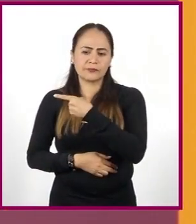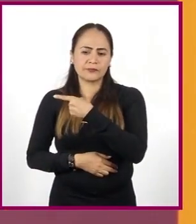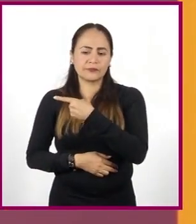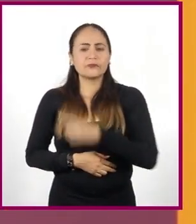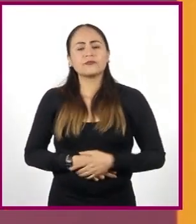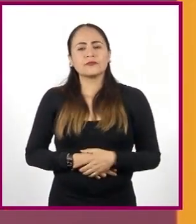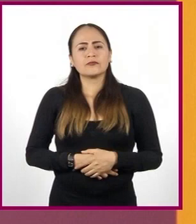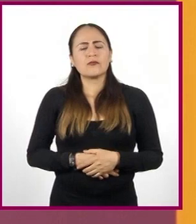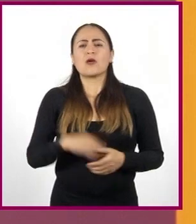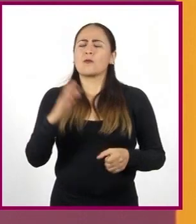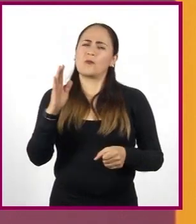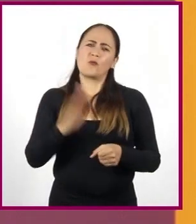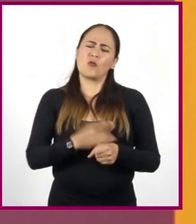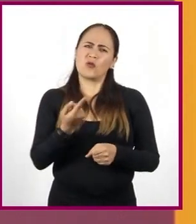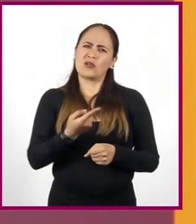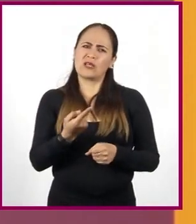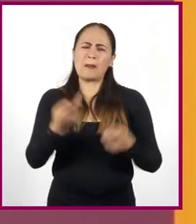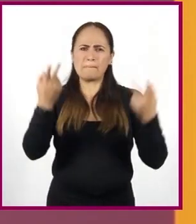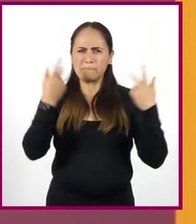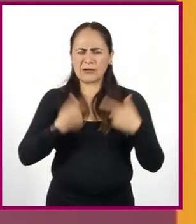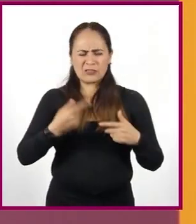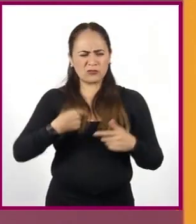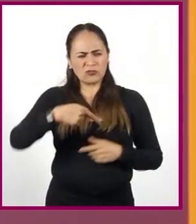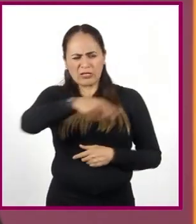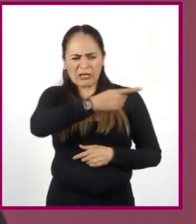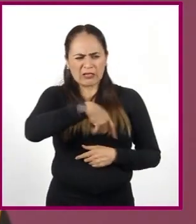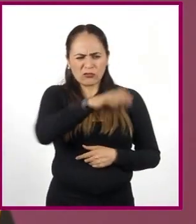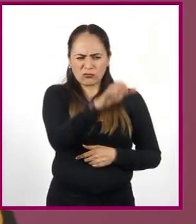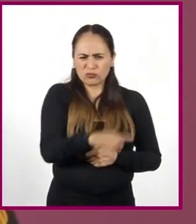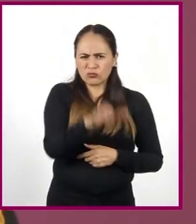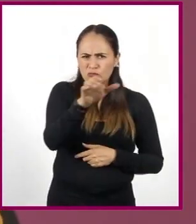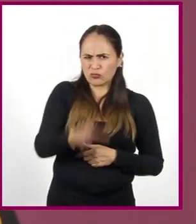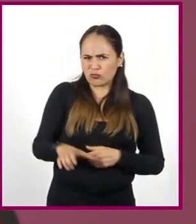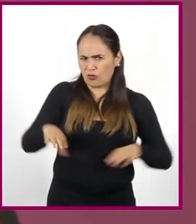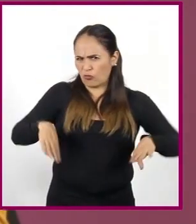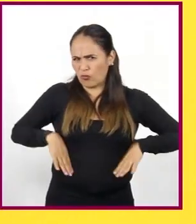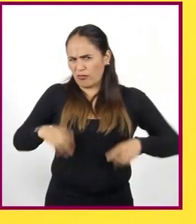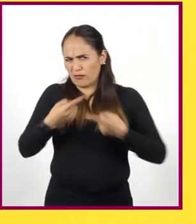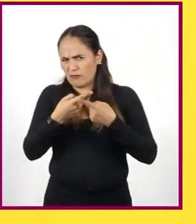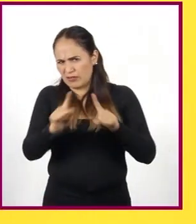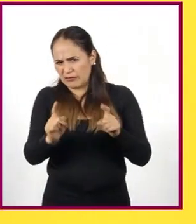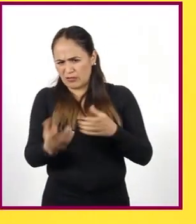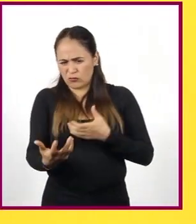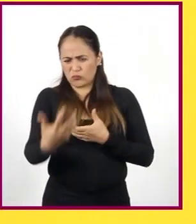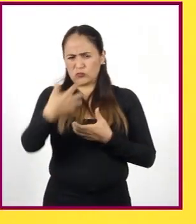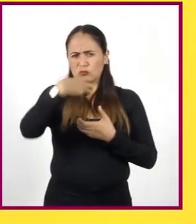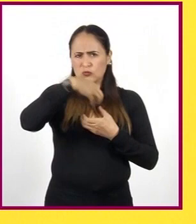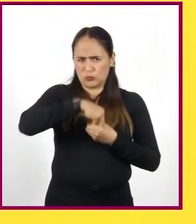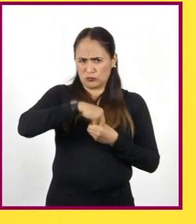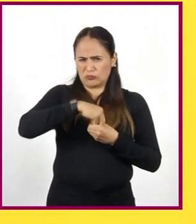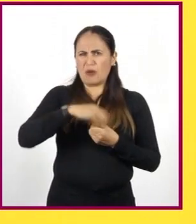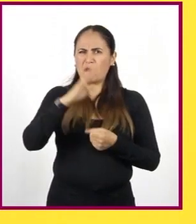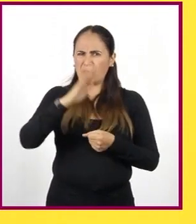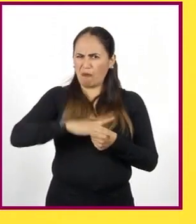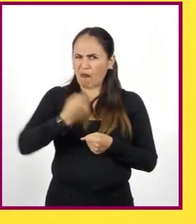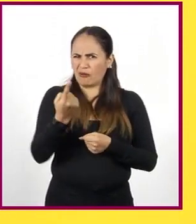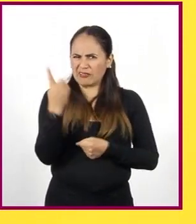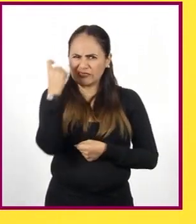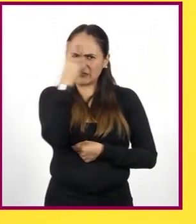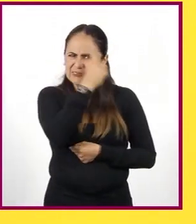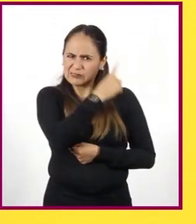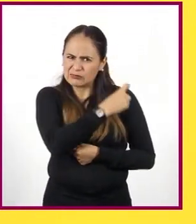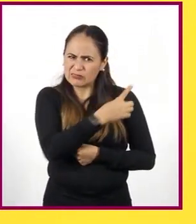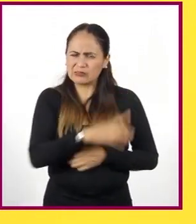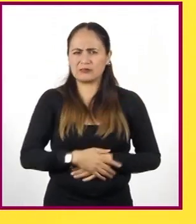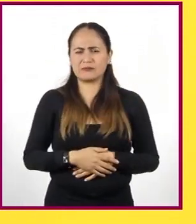cuesta tanto trabajo incluir a las personas que consideramos diferentes a nosotros? El miedo a lo diferente y los conflictos